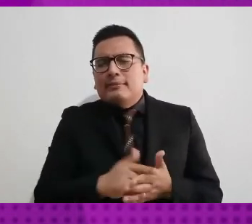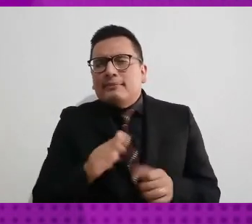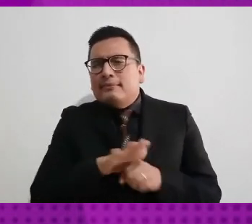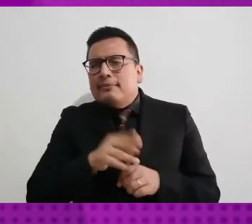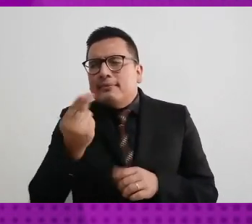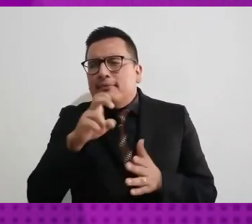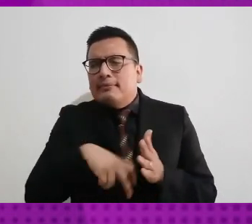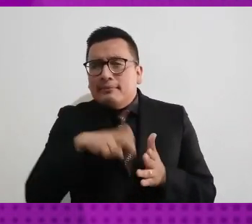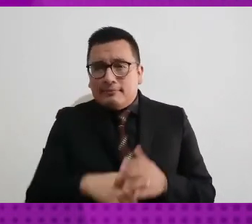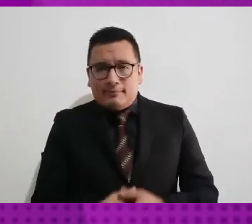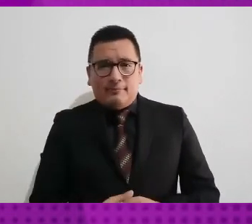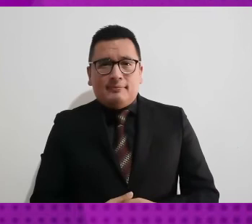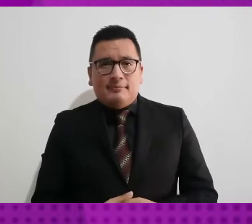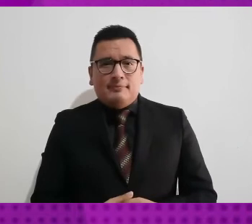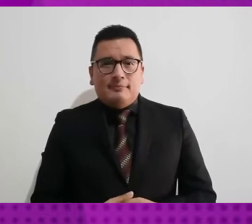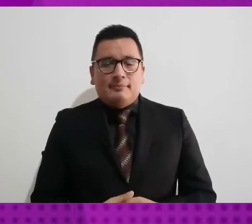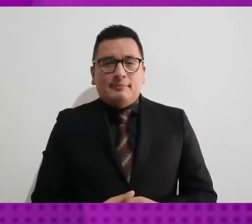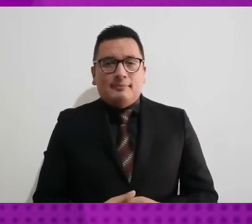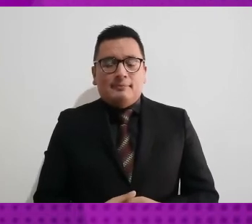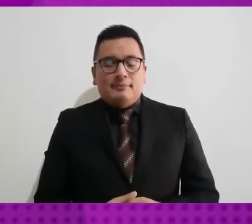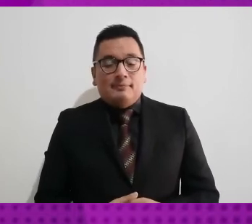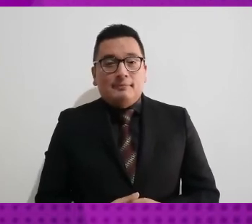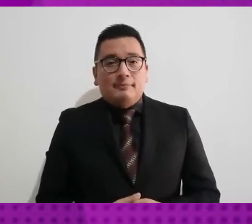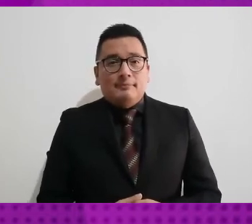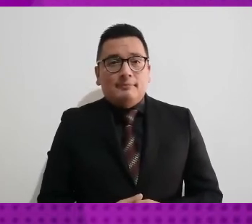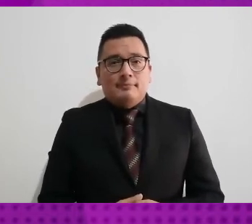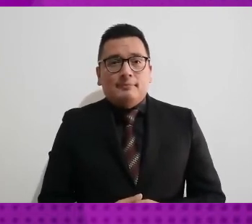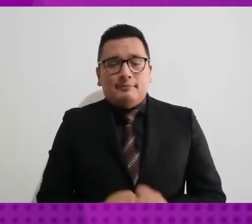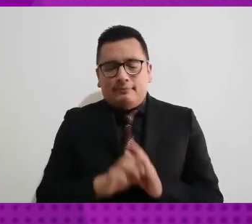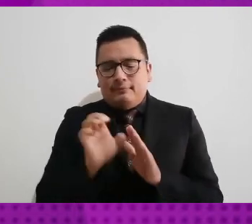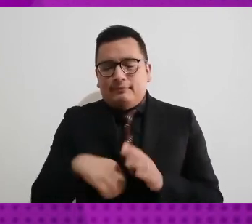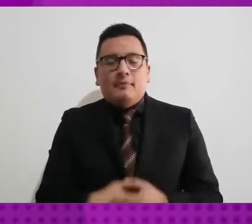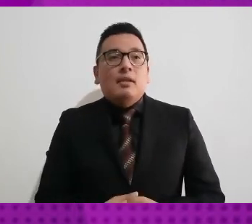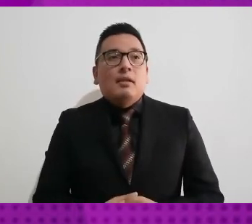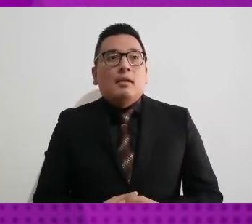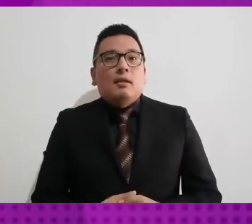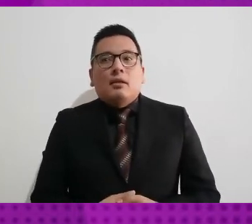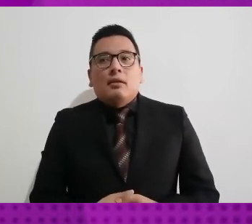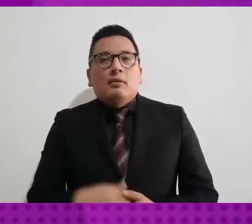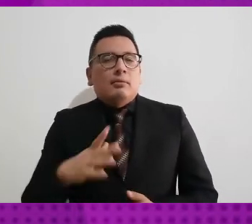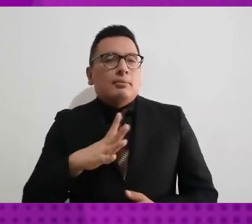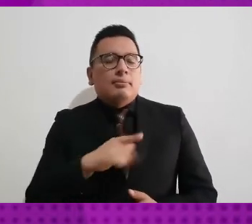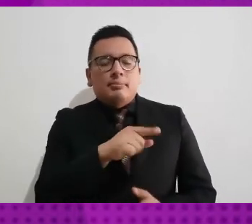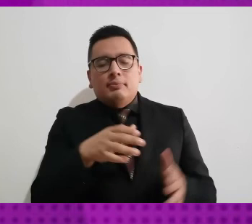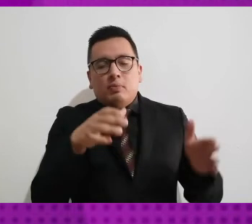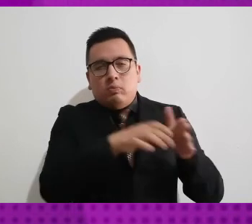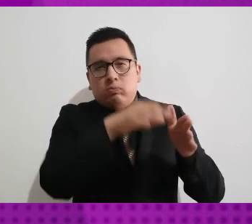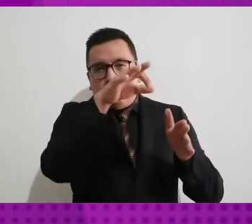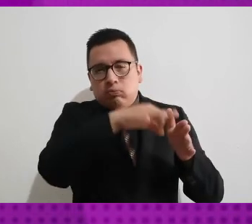esta materia. Yo creo que el tema de la casilla única ha funcionado